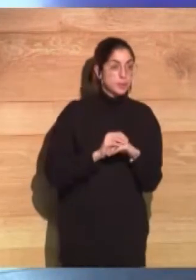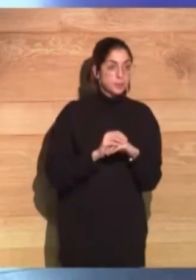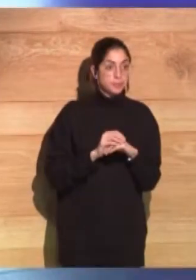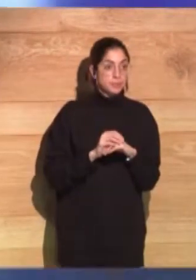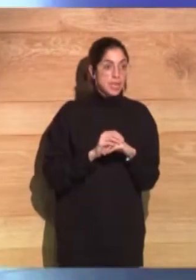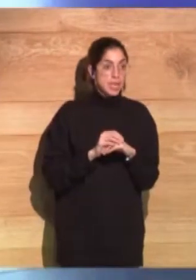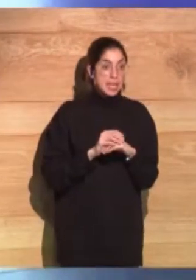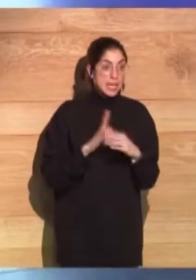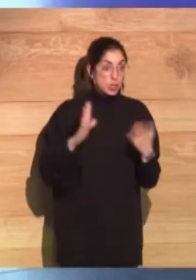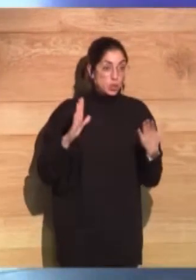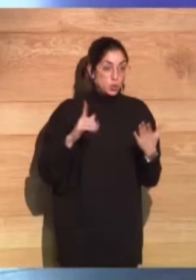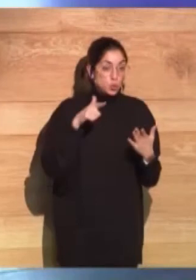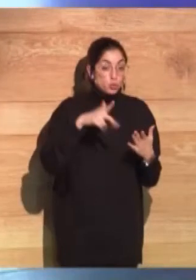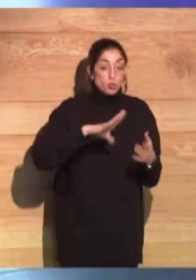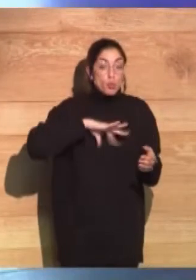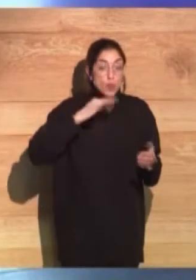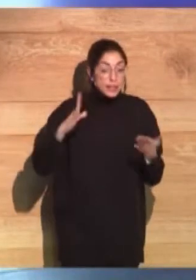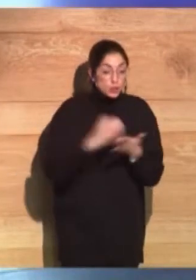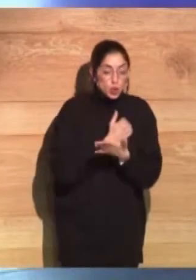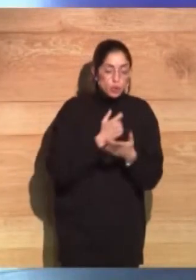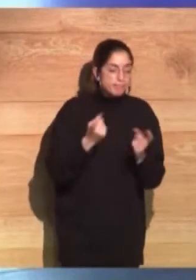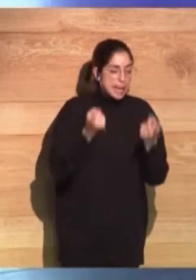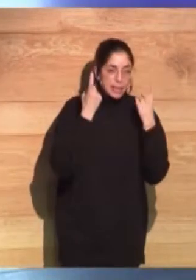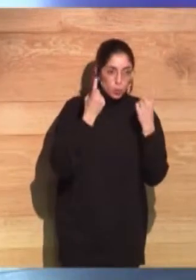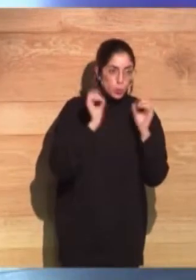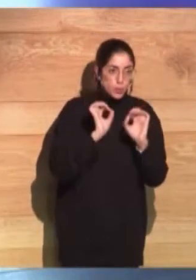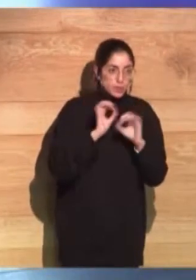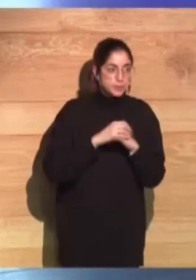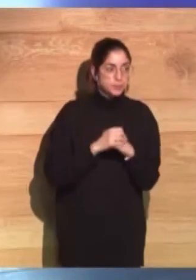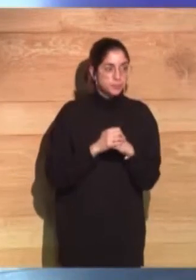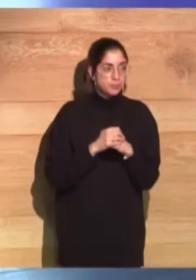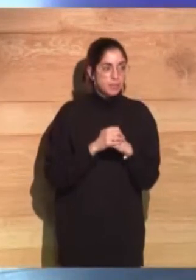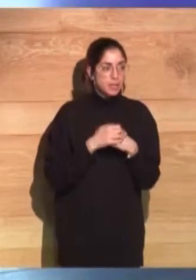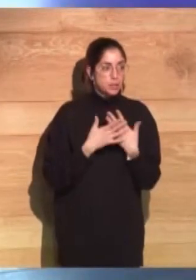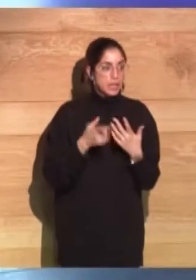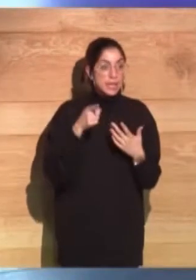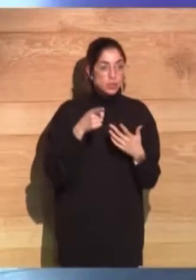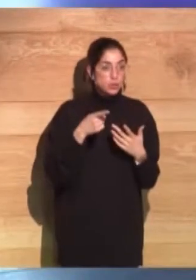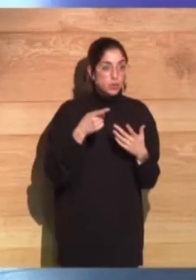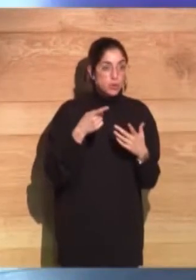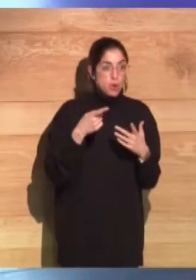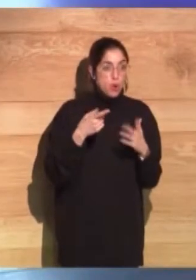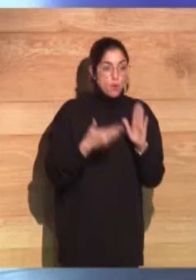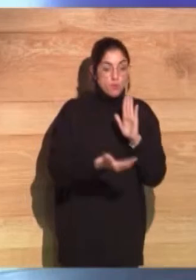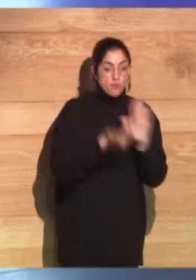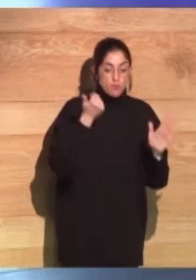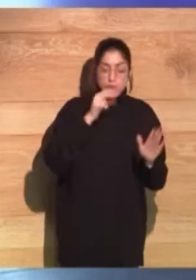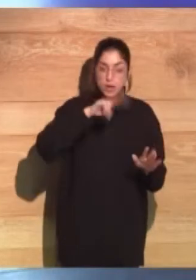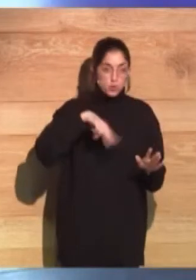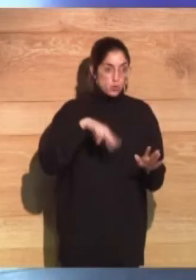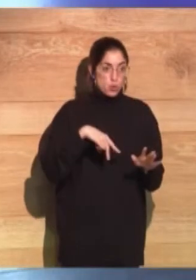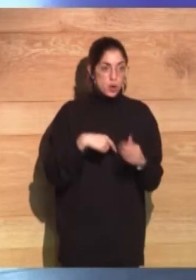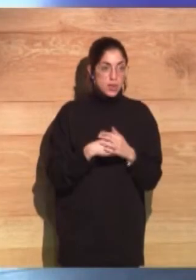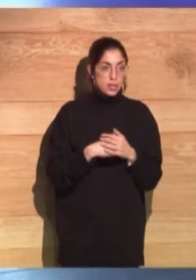todo lo que puedas. Es algo que no te quitará nadie. No pueden quitarte